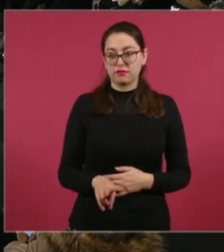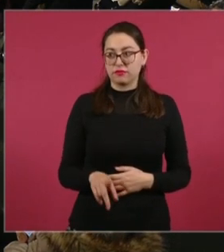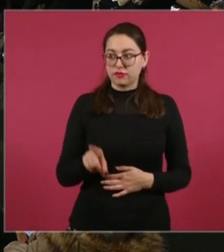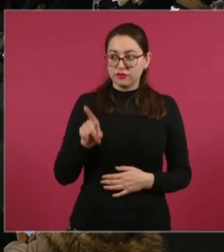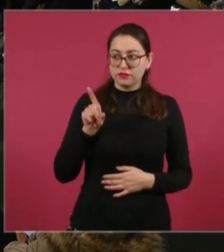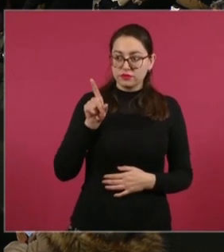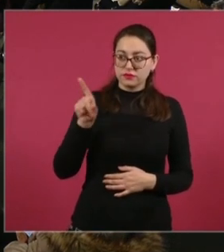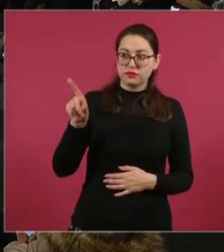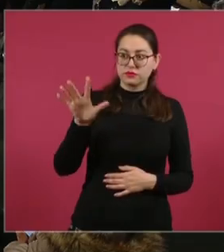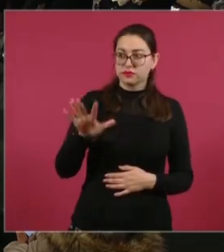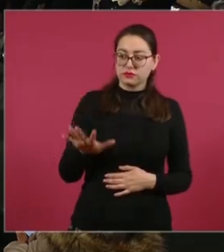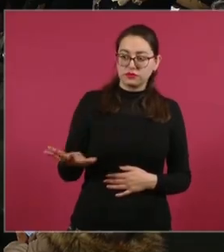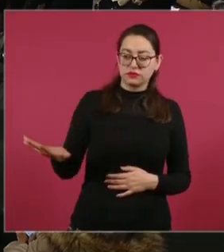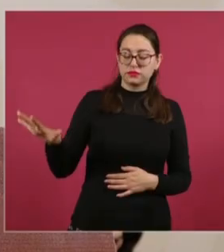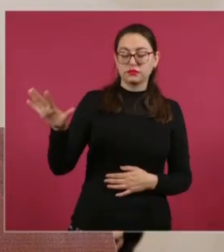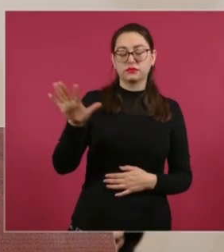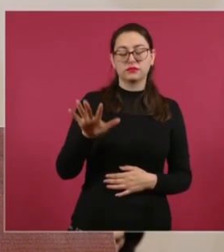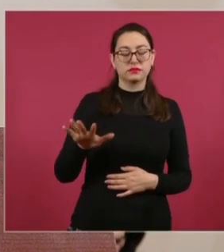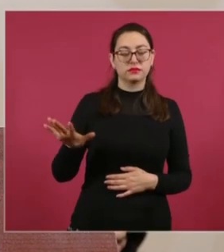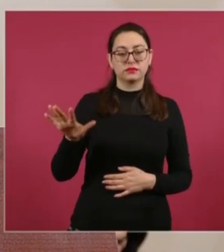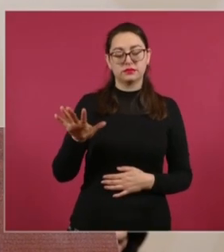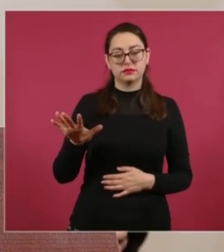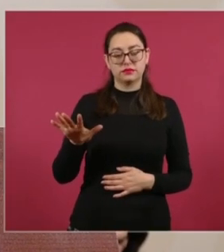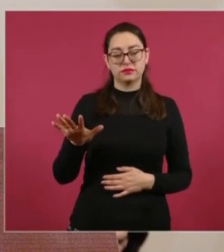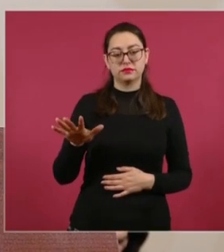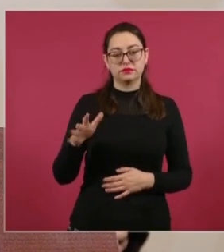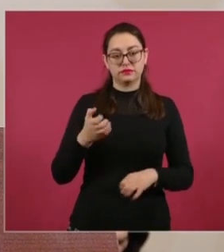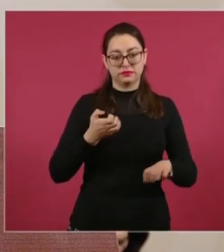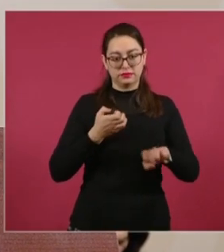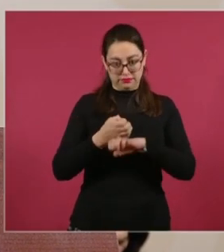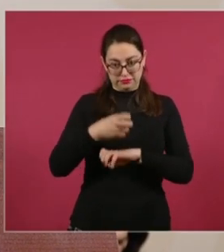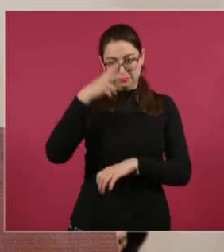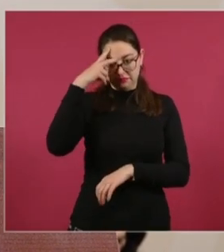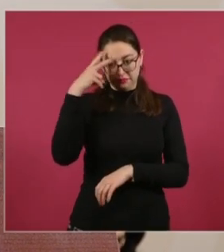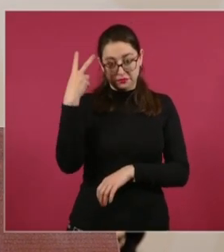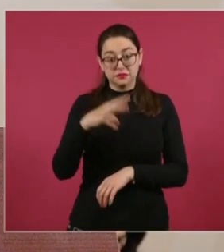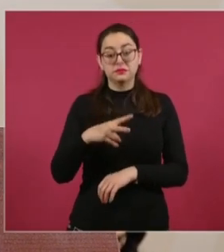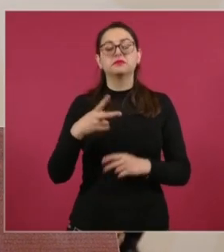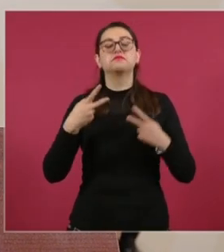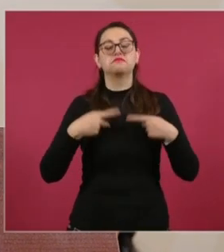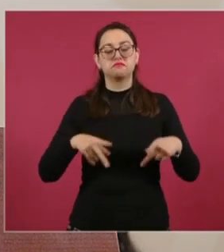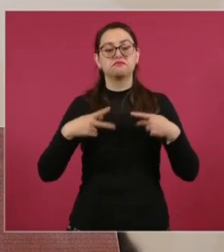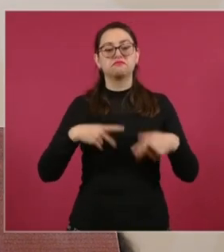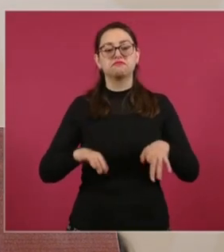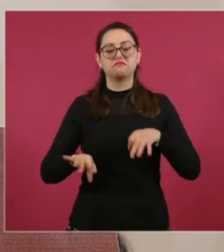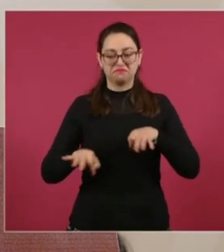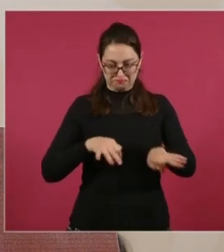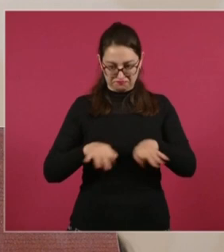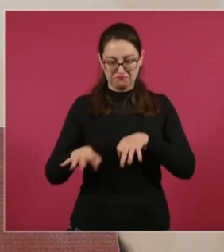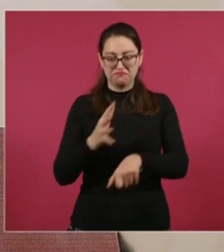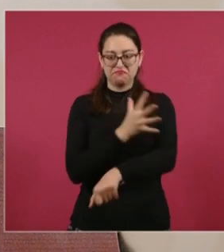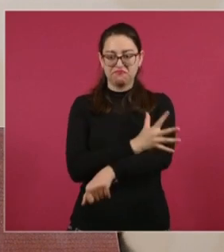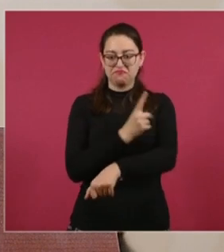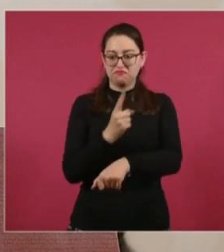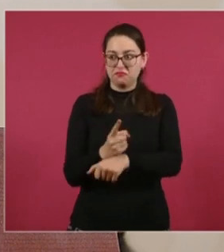y honesto del Estado de México,